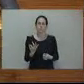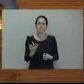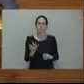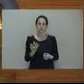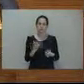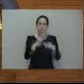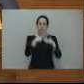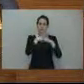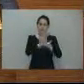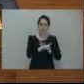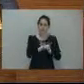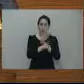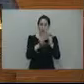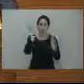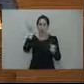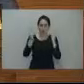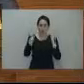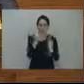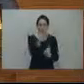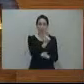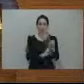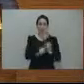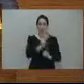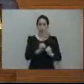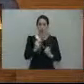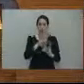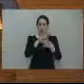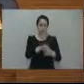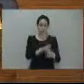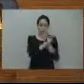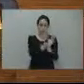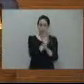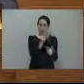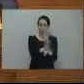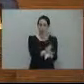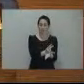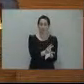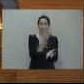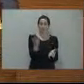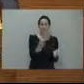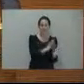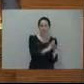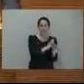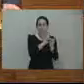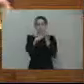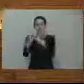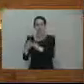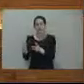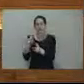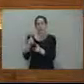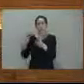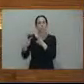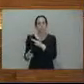el desarrollo de una actividad económica, como es la derivada del juego y de las apuestas, con la prevención y corrección de los